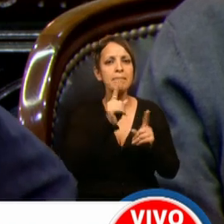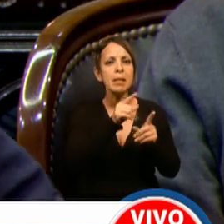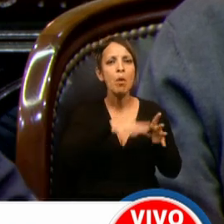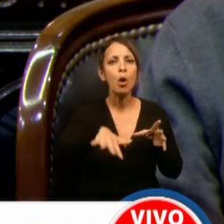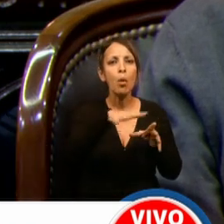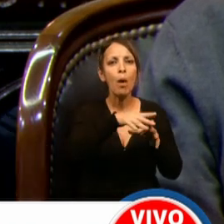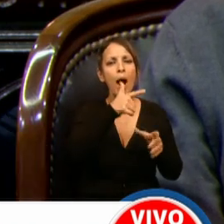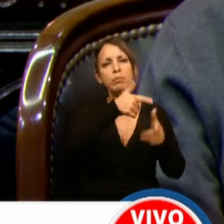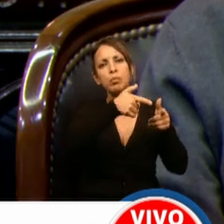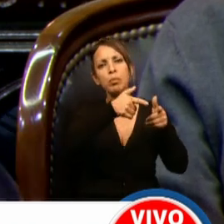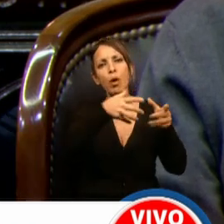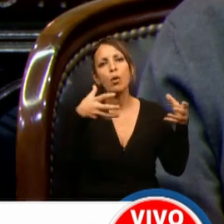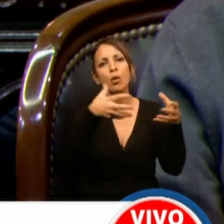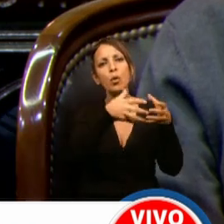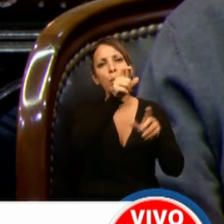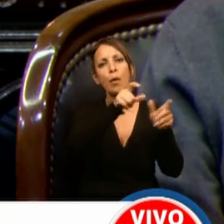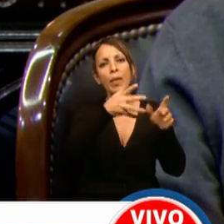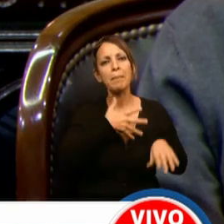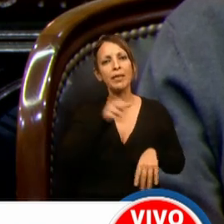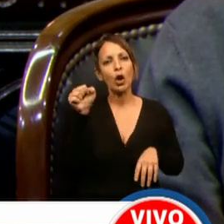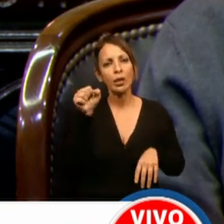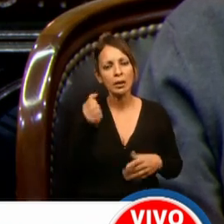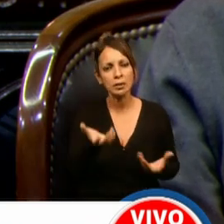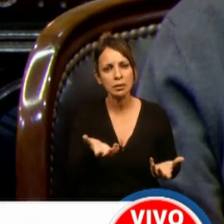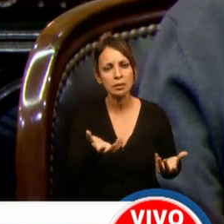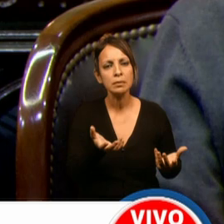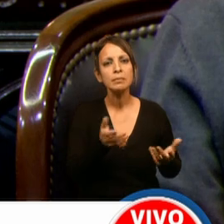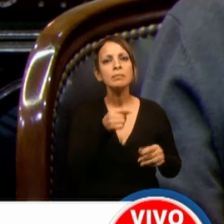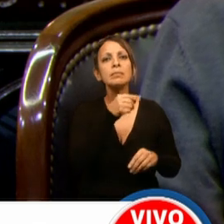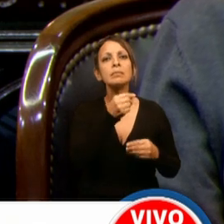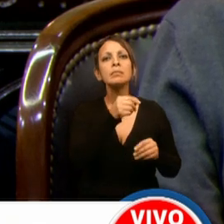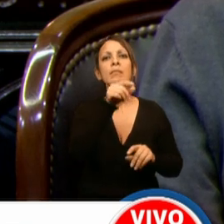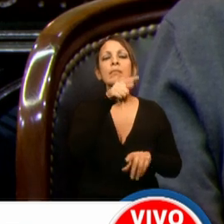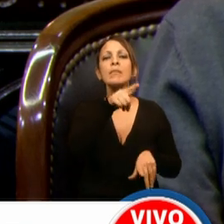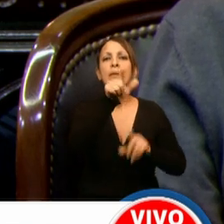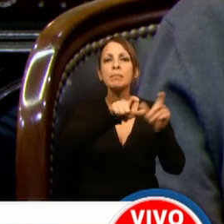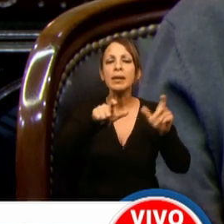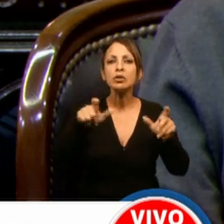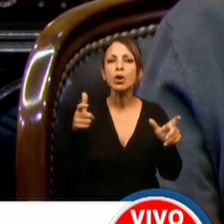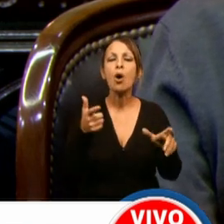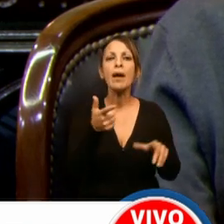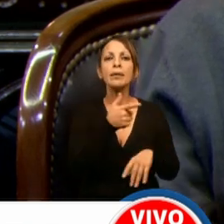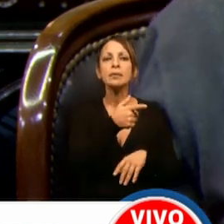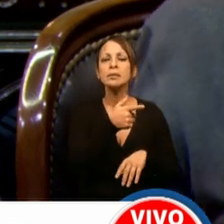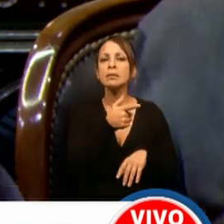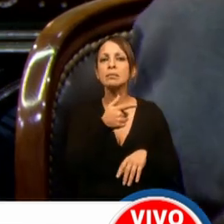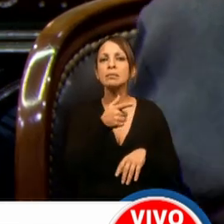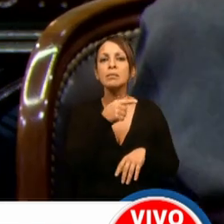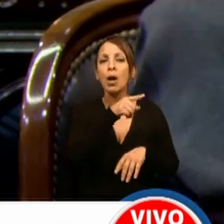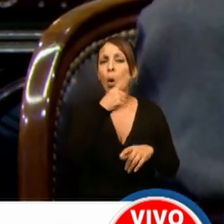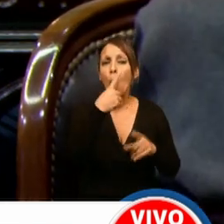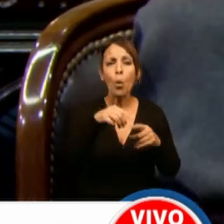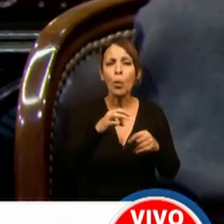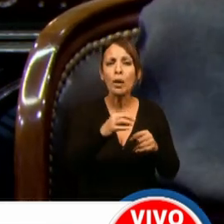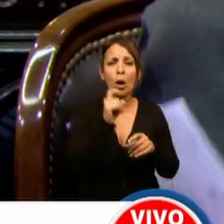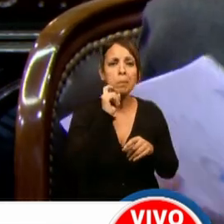a un grupo de patriotas a un grupo de patriotas que no habían cometido más delito que juntarse